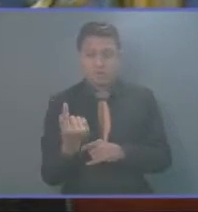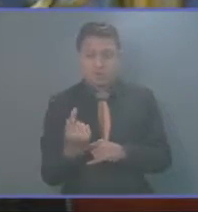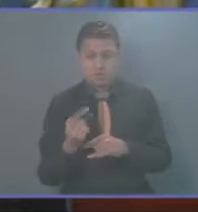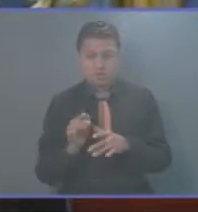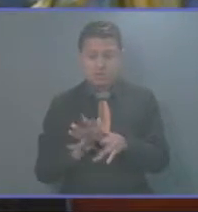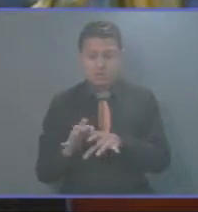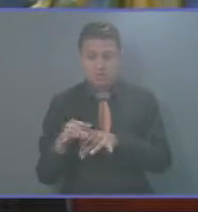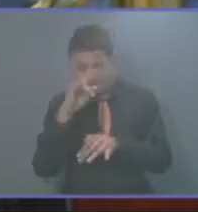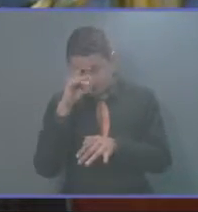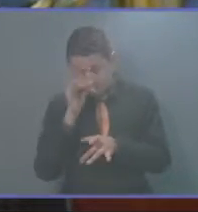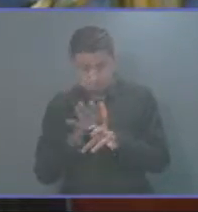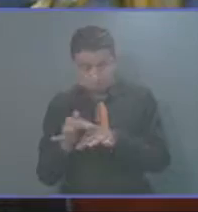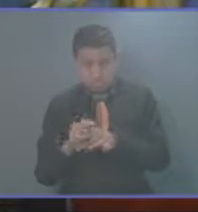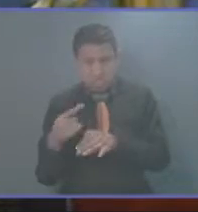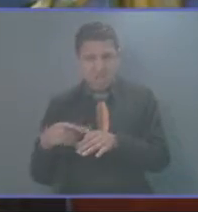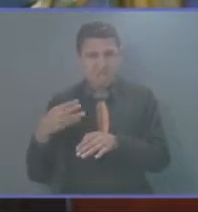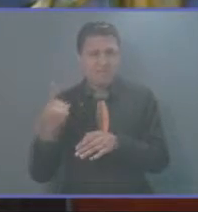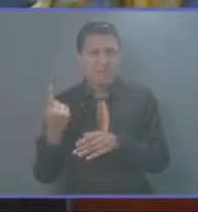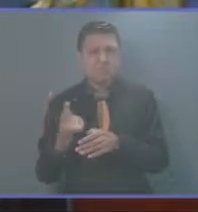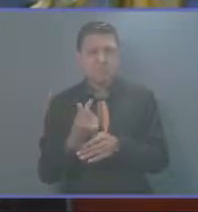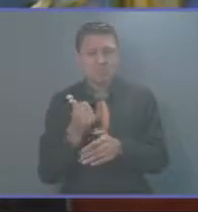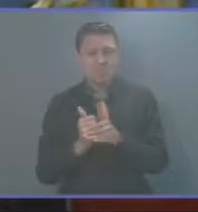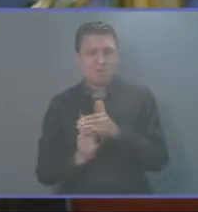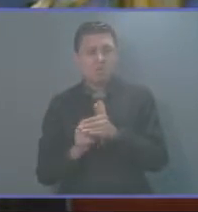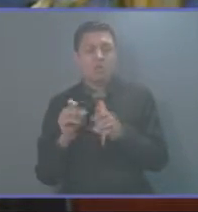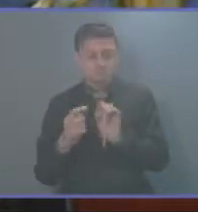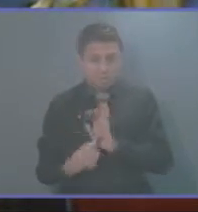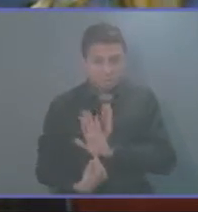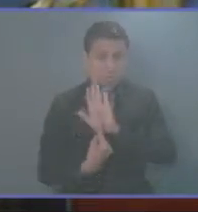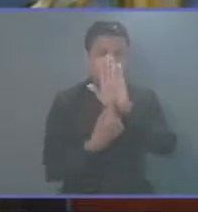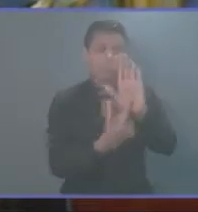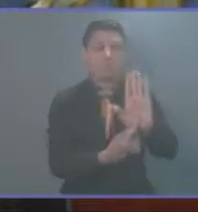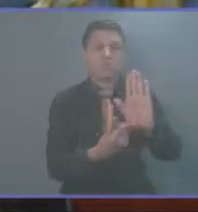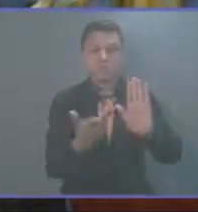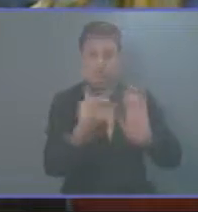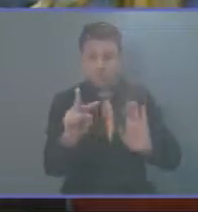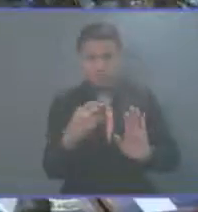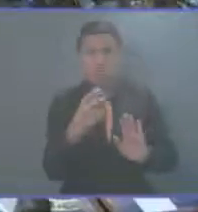el reconocimiento a los escultores nacionales. Muchas gracias, señor presidente.